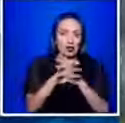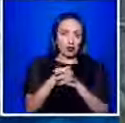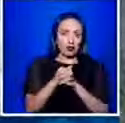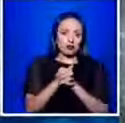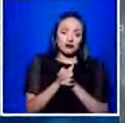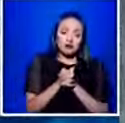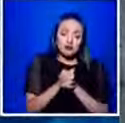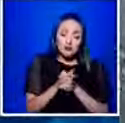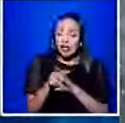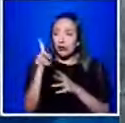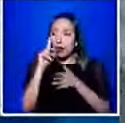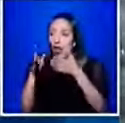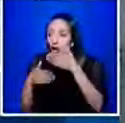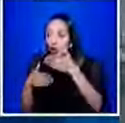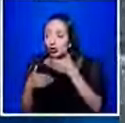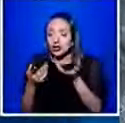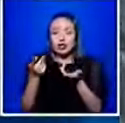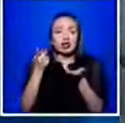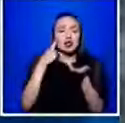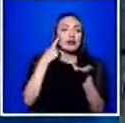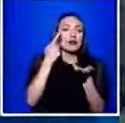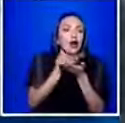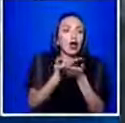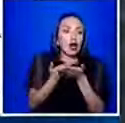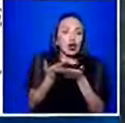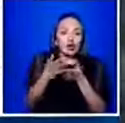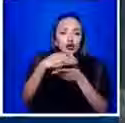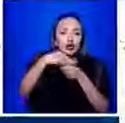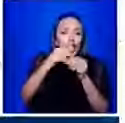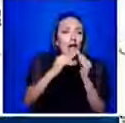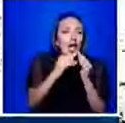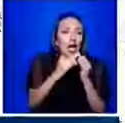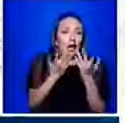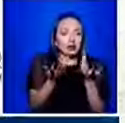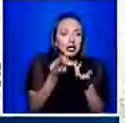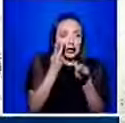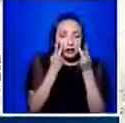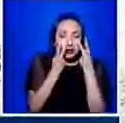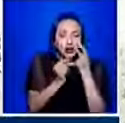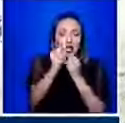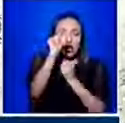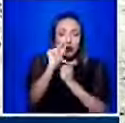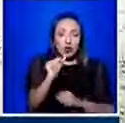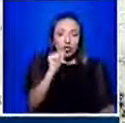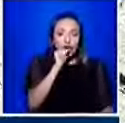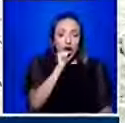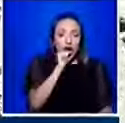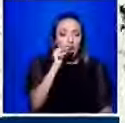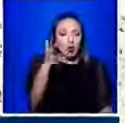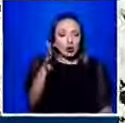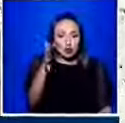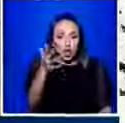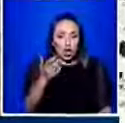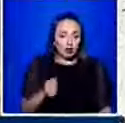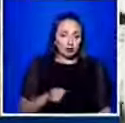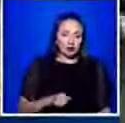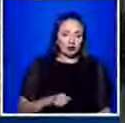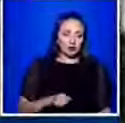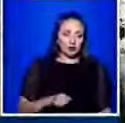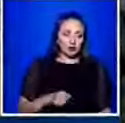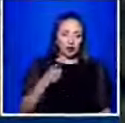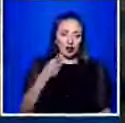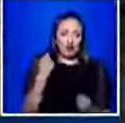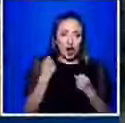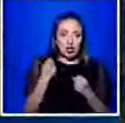la cocina, para que se utilice en la casa mismo, ya se nota la diferencia, que ya no hay mucha fuerza en